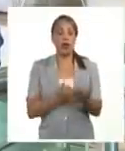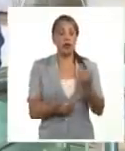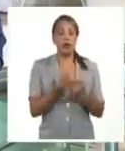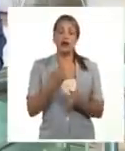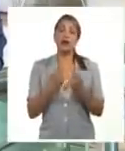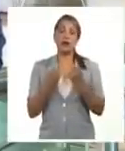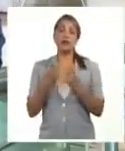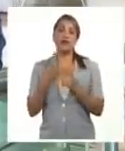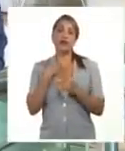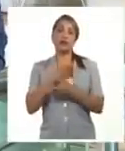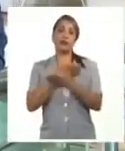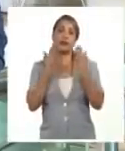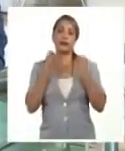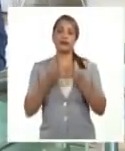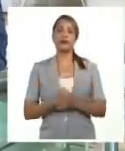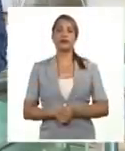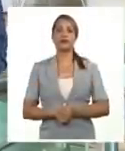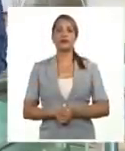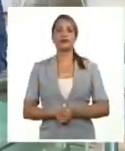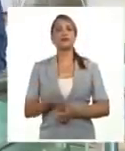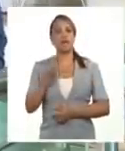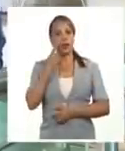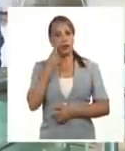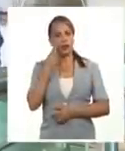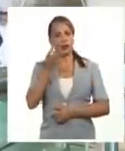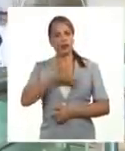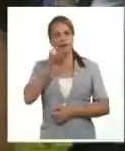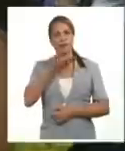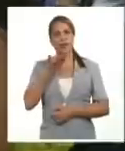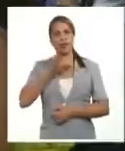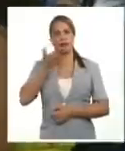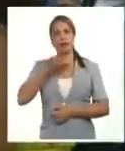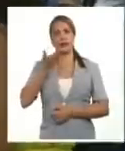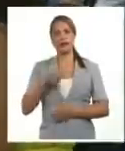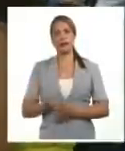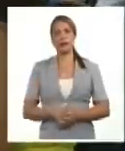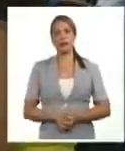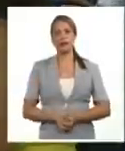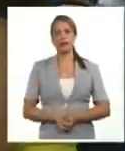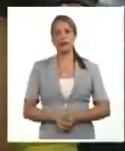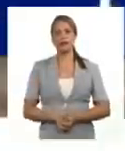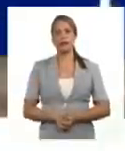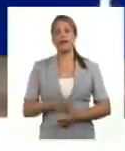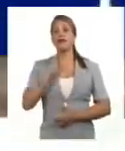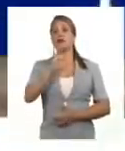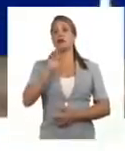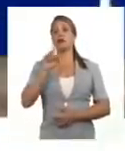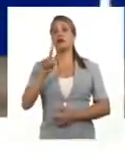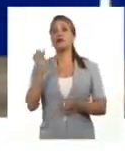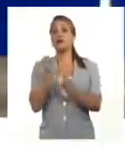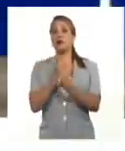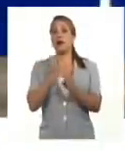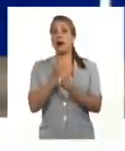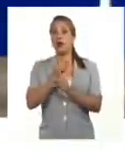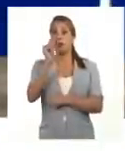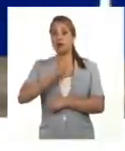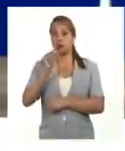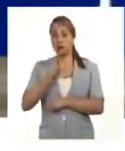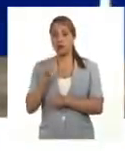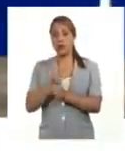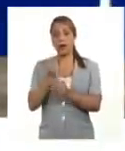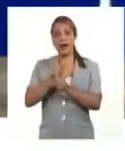sido encontrados. Escuchemos un fragmento de sus declaraciones. De los 51 trabajadores que se encontraban laborando